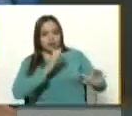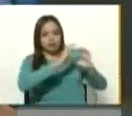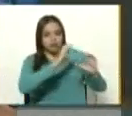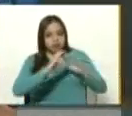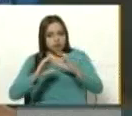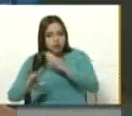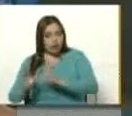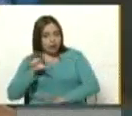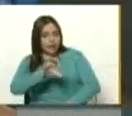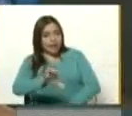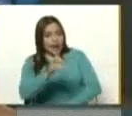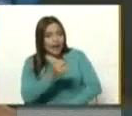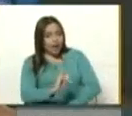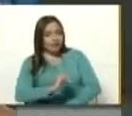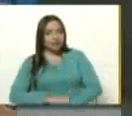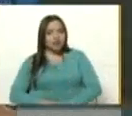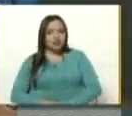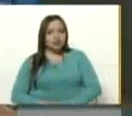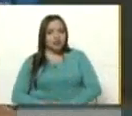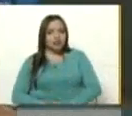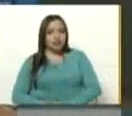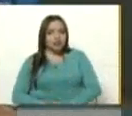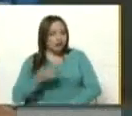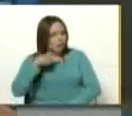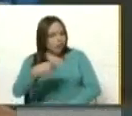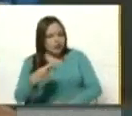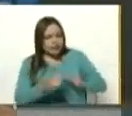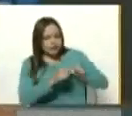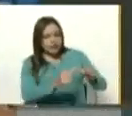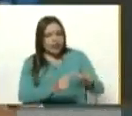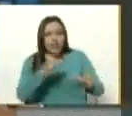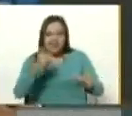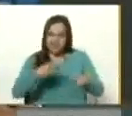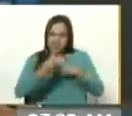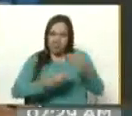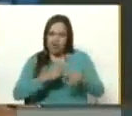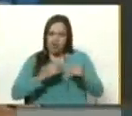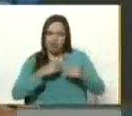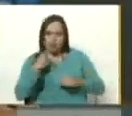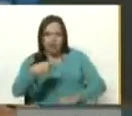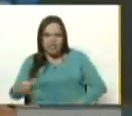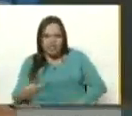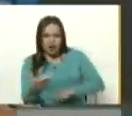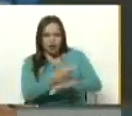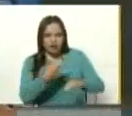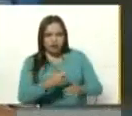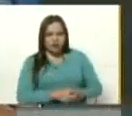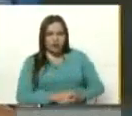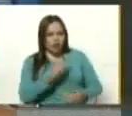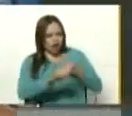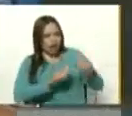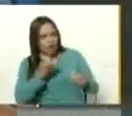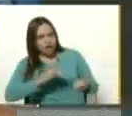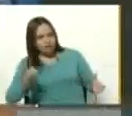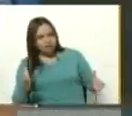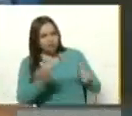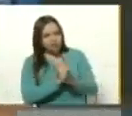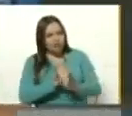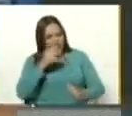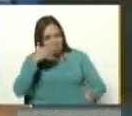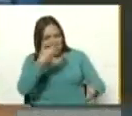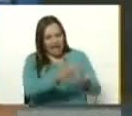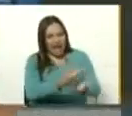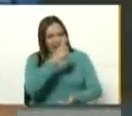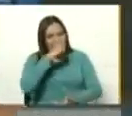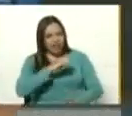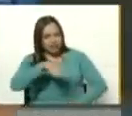bueno, también una política permanente. Es una política de Estado. ¿Cómo han logrado a lo largo de este tiempo mantenerse